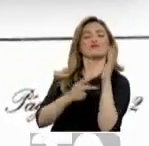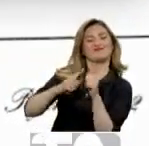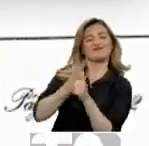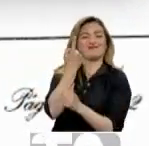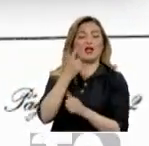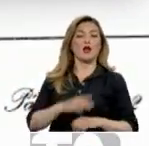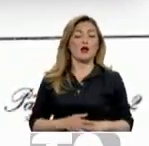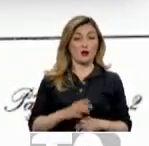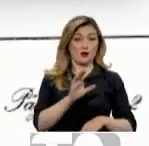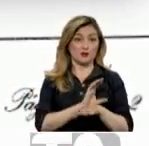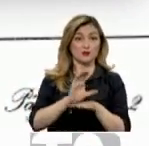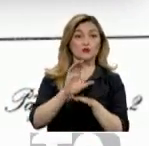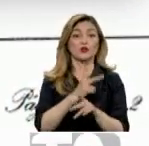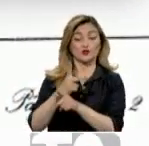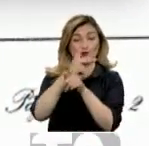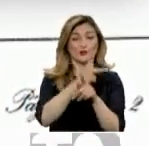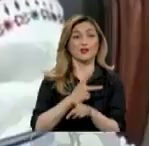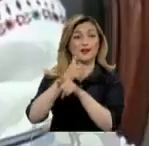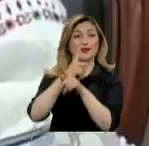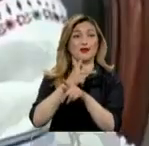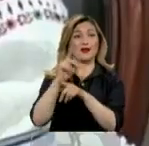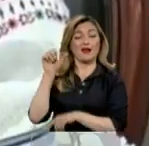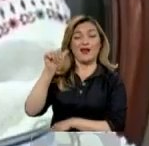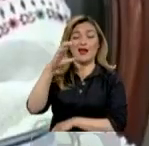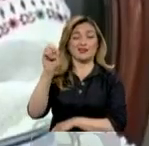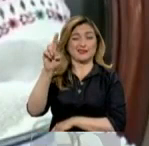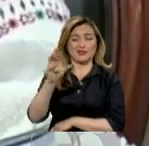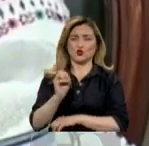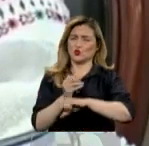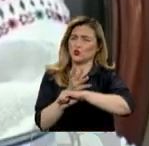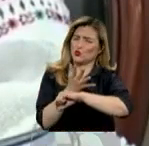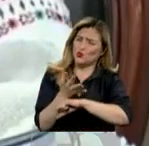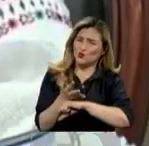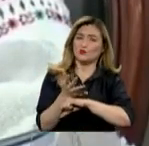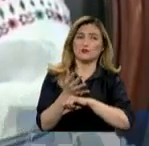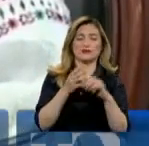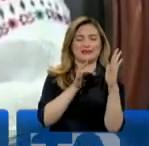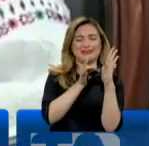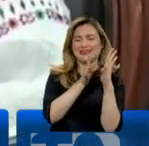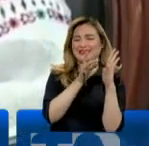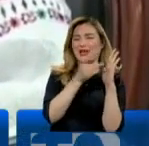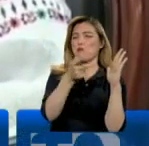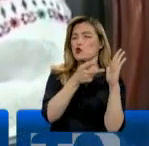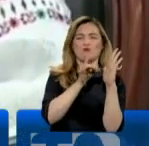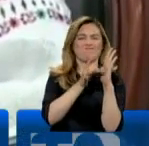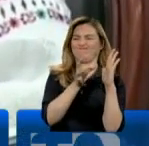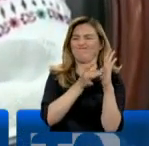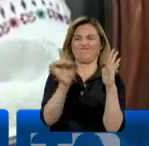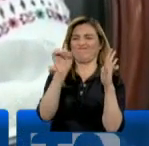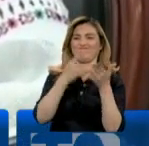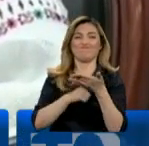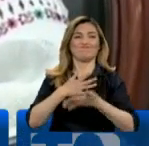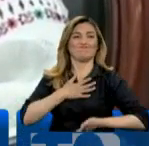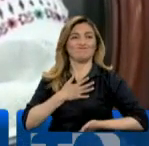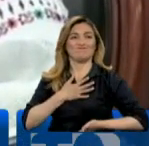la consejera estela 0 pidió no tratarlo sugiero saque del orden del día este punto por cuánto y yo